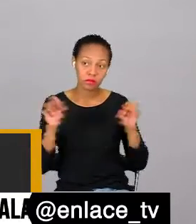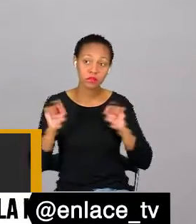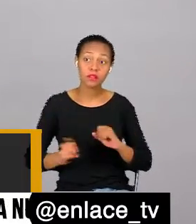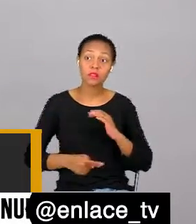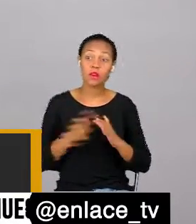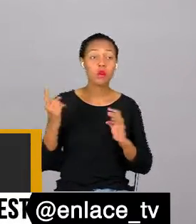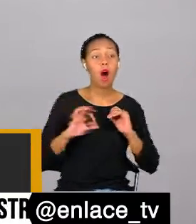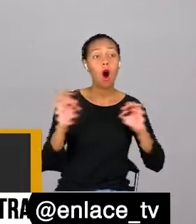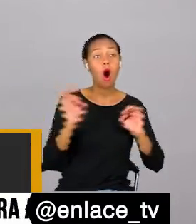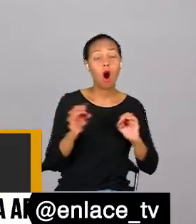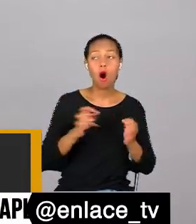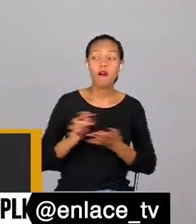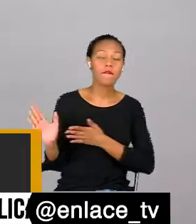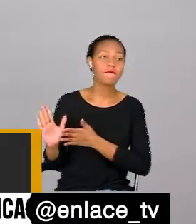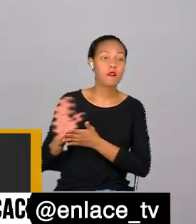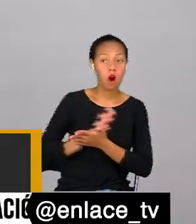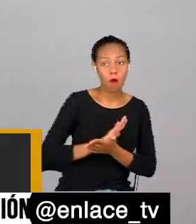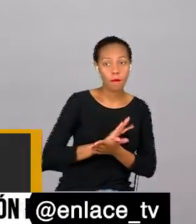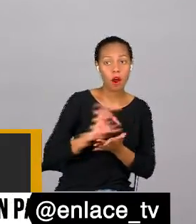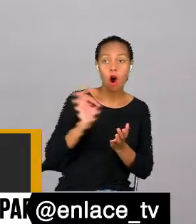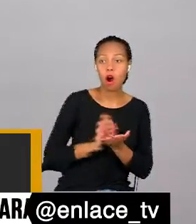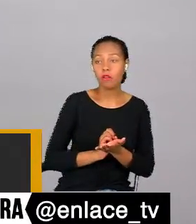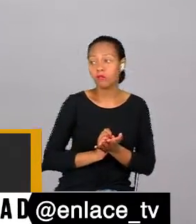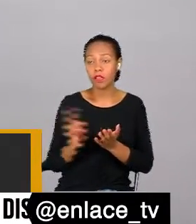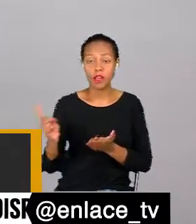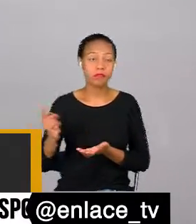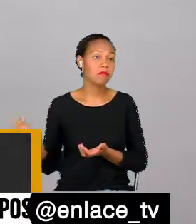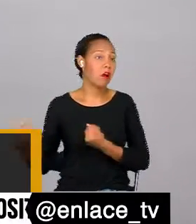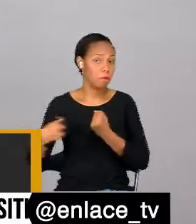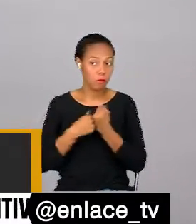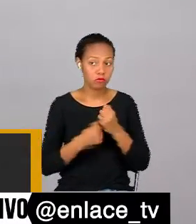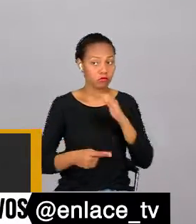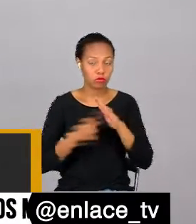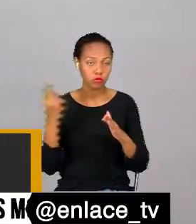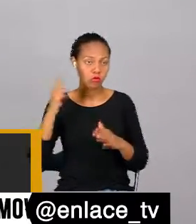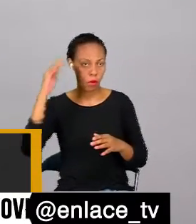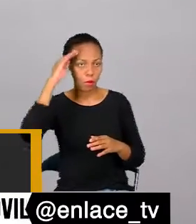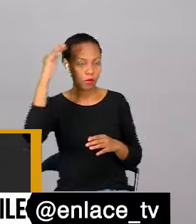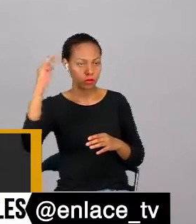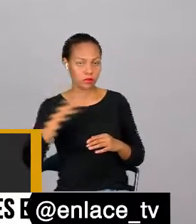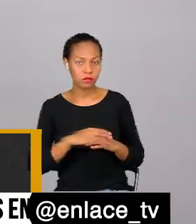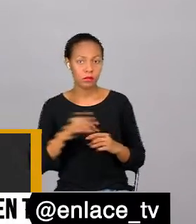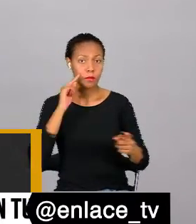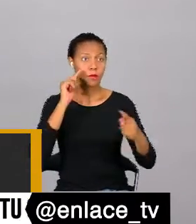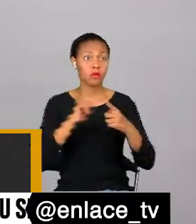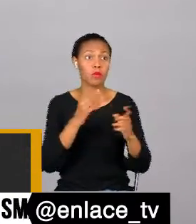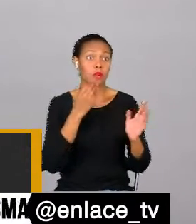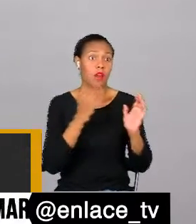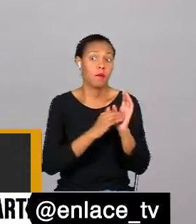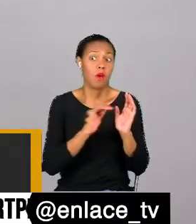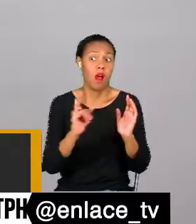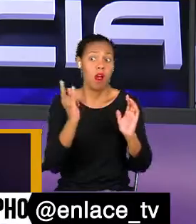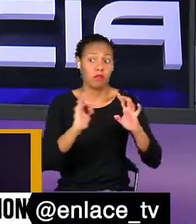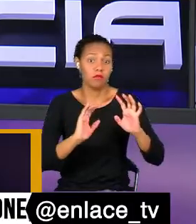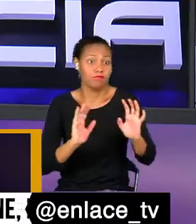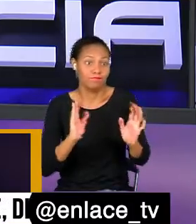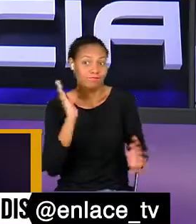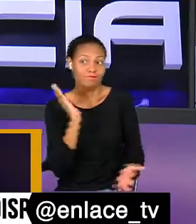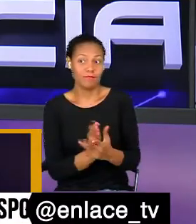dar información de primera mano a la red de comunicaciones de la policía para reaccionar ante un evento. ¿Podríamos decir que